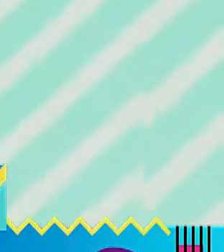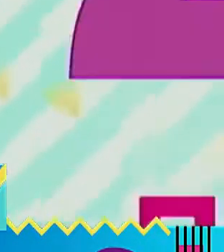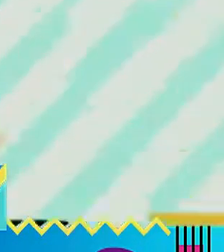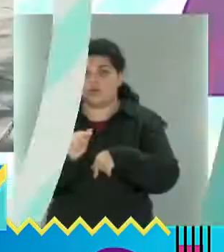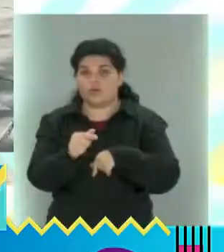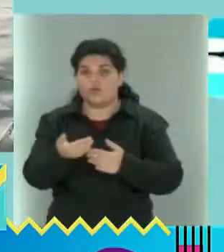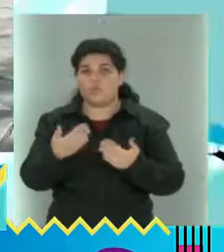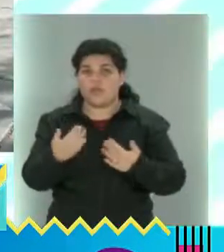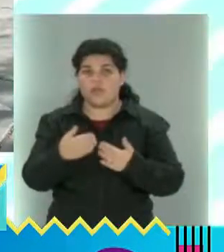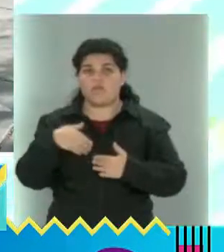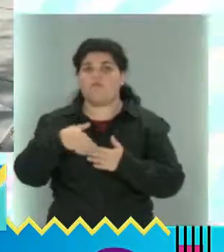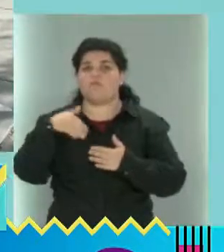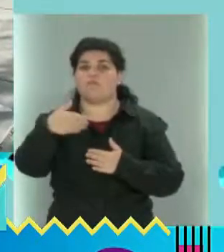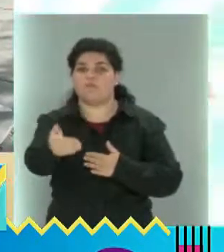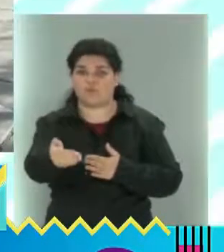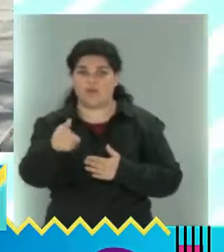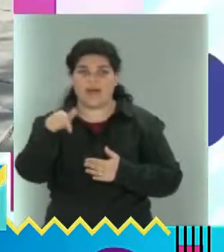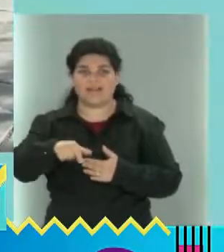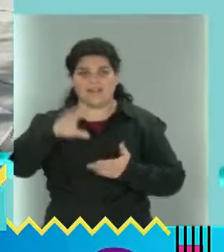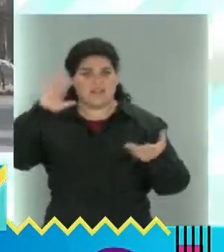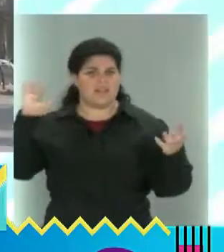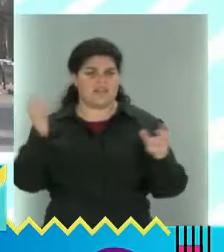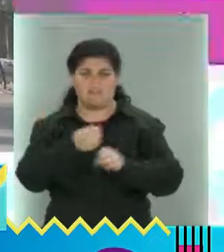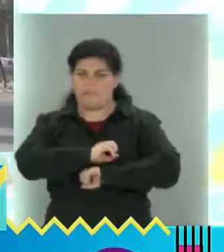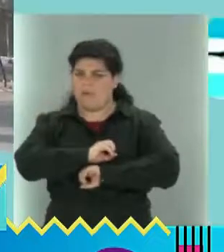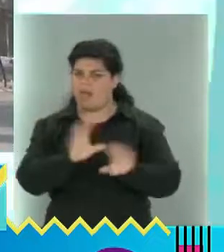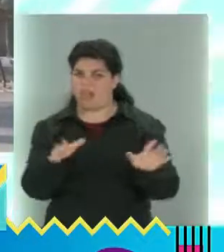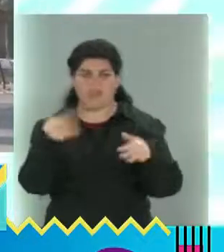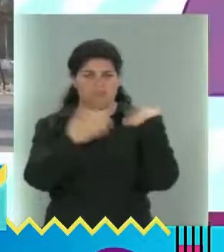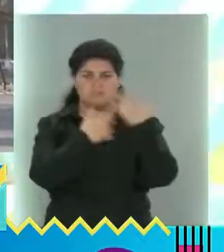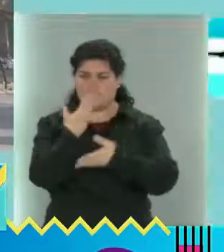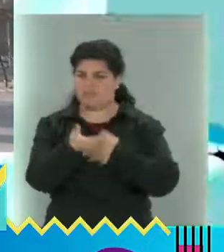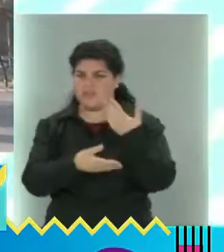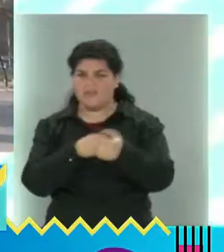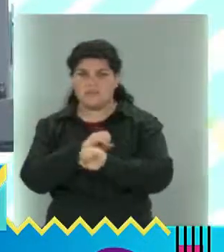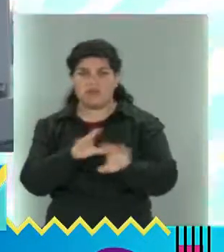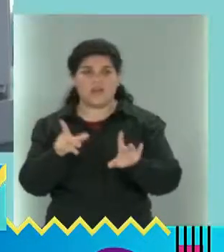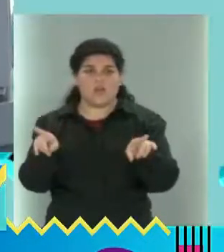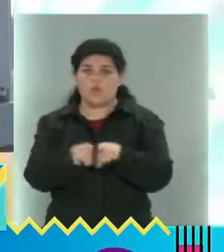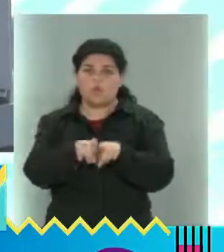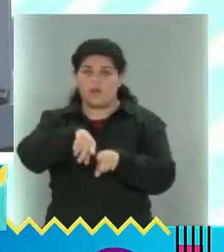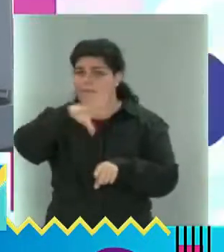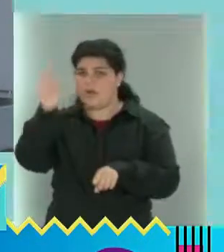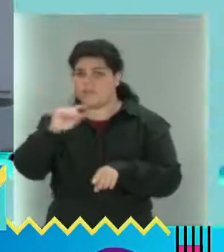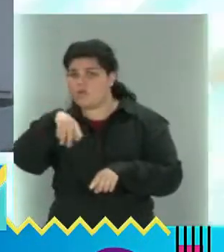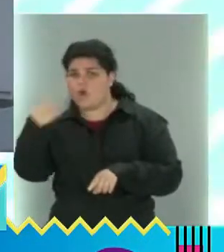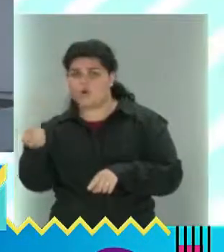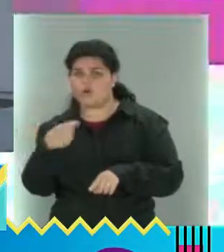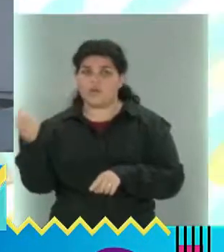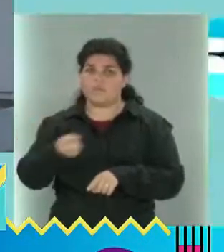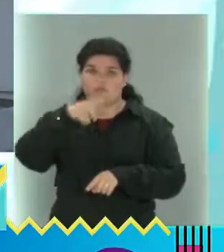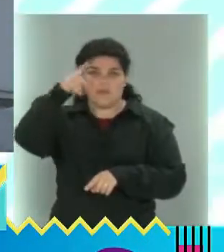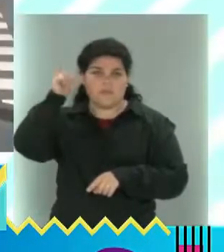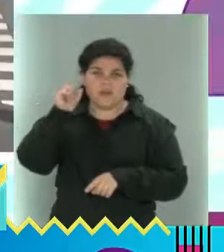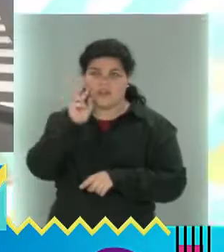largo plazo normalmente genera un desastre, como le ha pasado a muchos países. Esto no es experiencia. O sea, hay que mirar un poquito lo que pasó